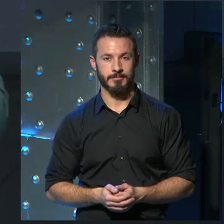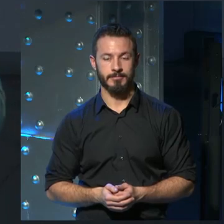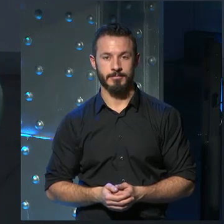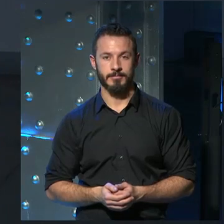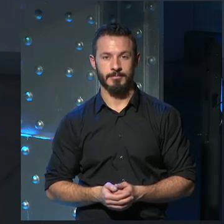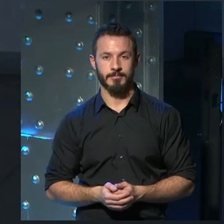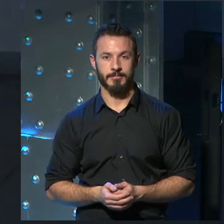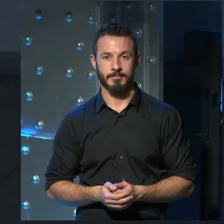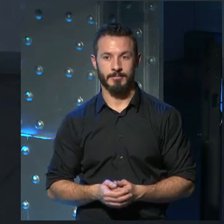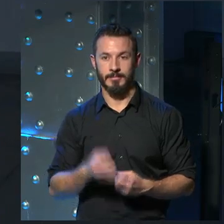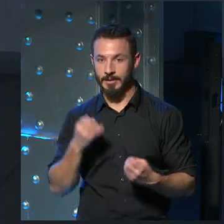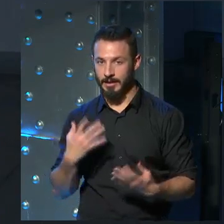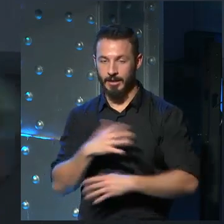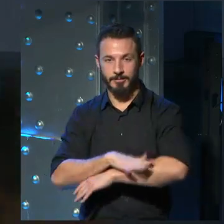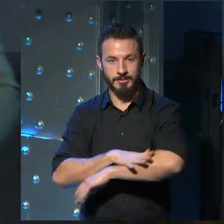¿Qué tal, ministro?